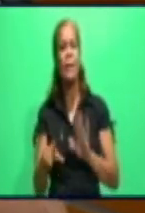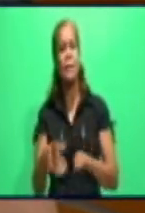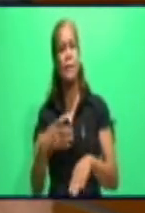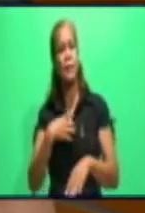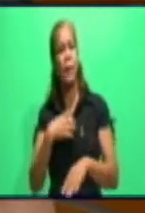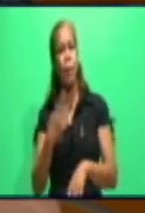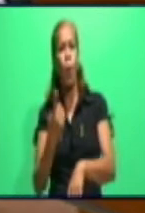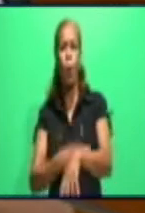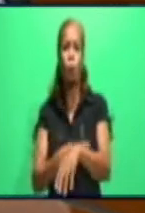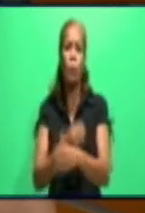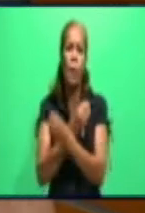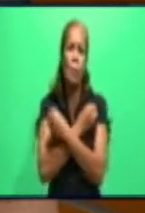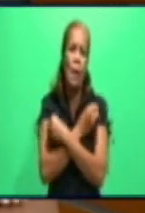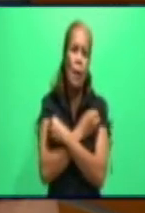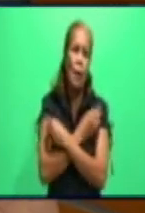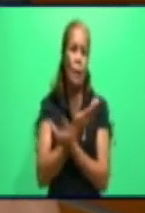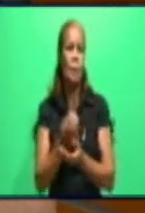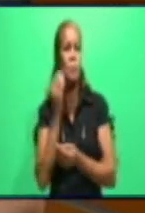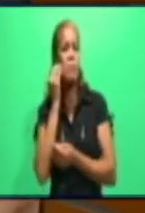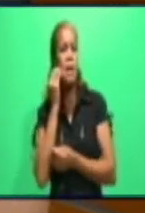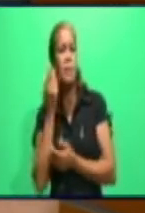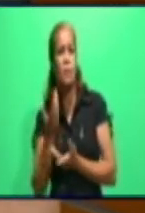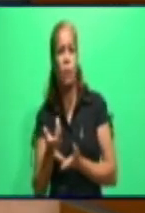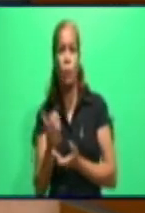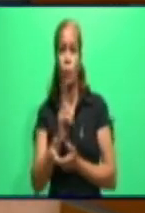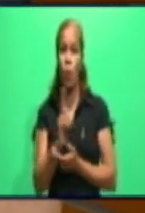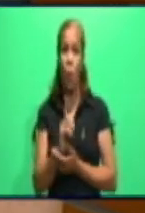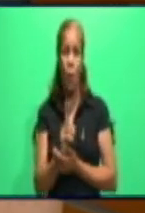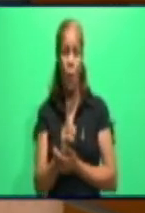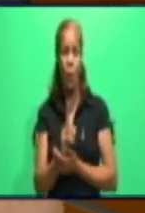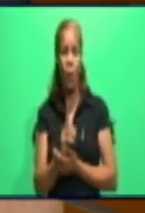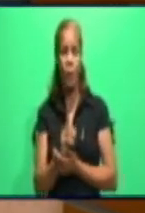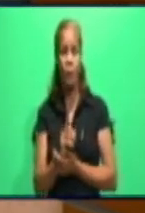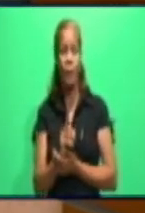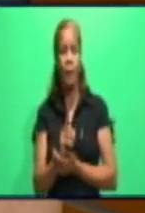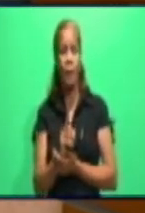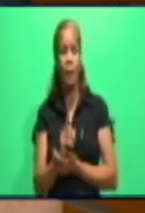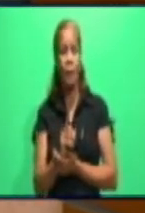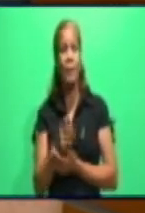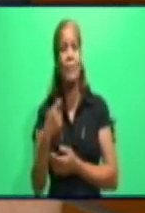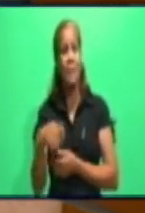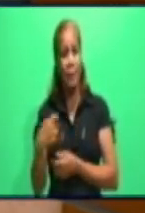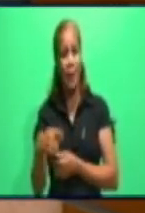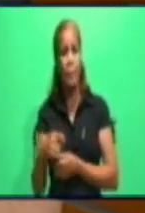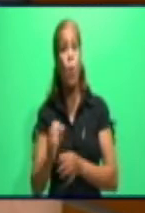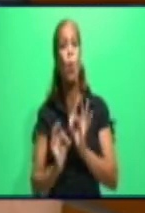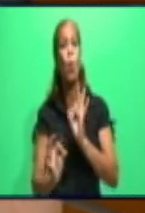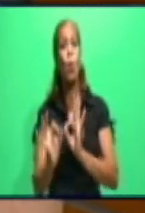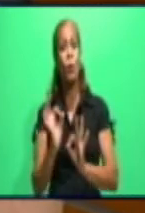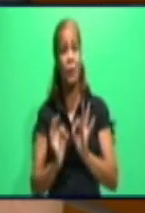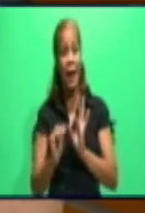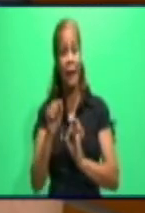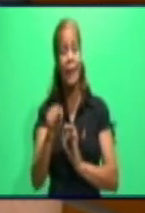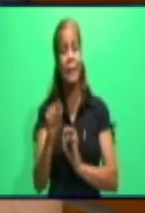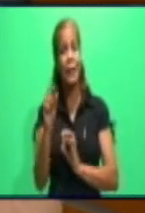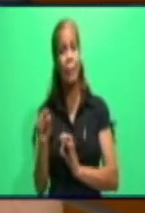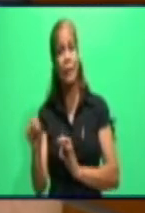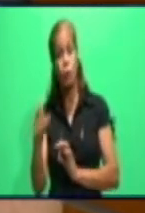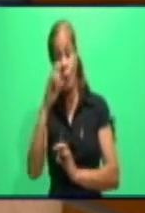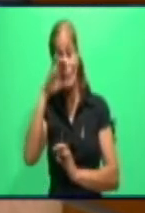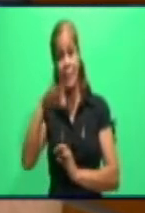besitos acariciarlo es acostarlo con nosotros en la cama tratemos de evitar todo eso yo repito en